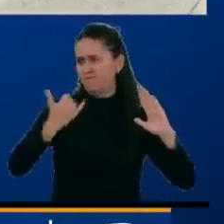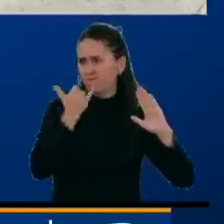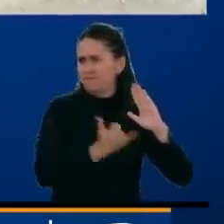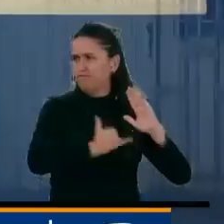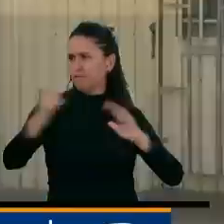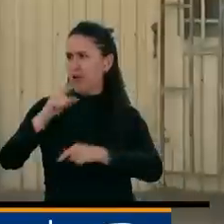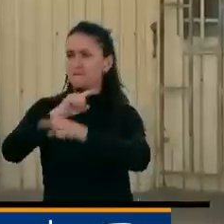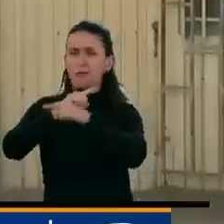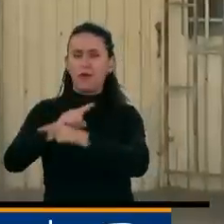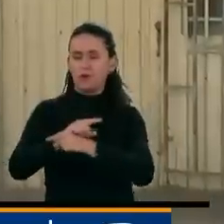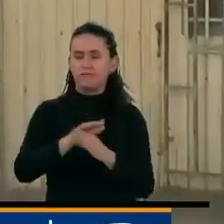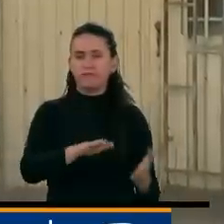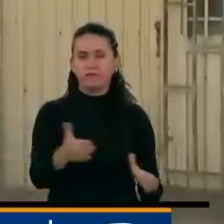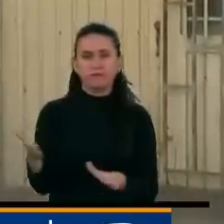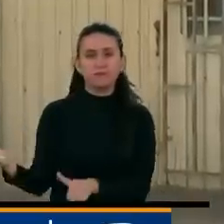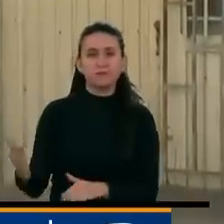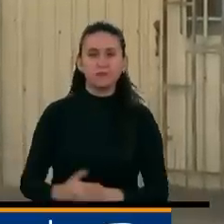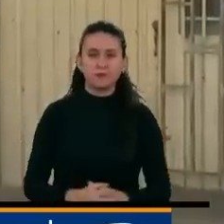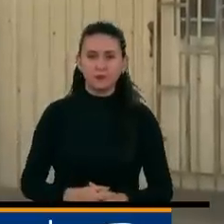autoridades